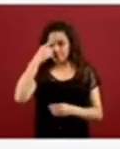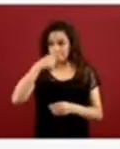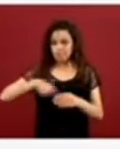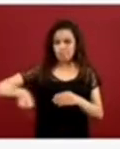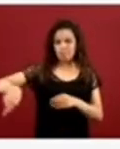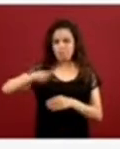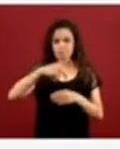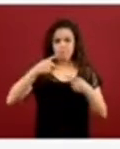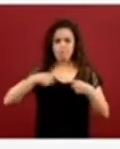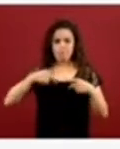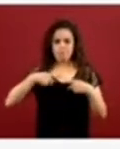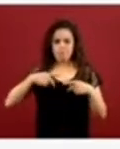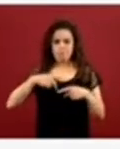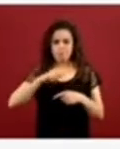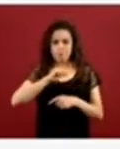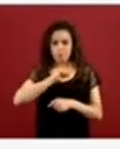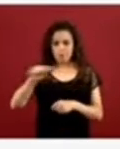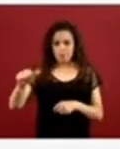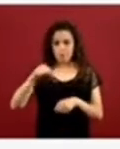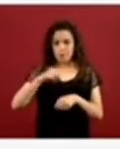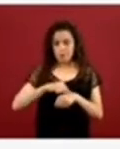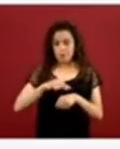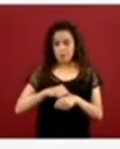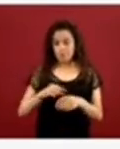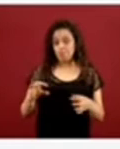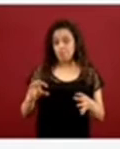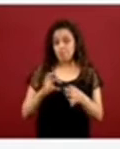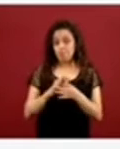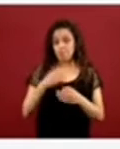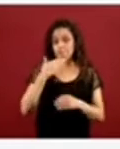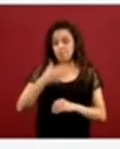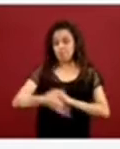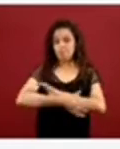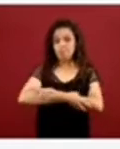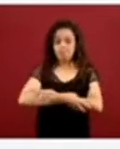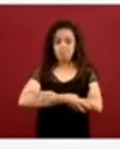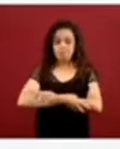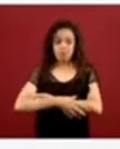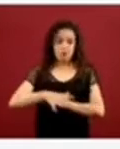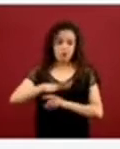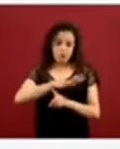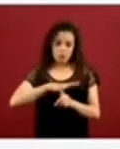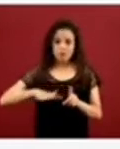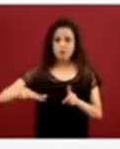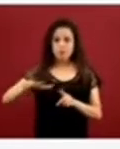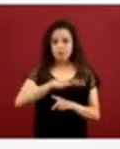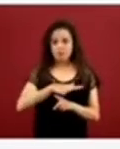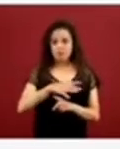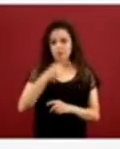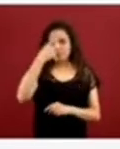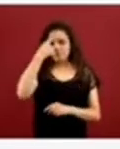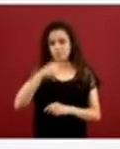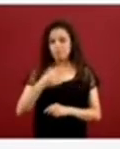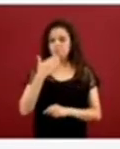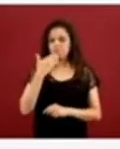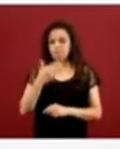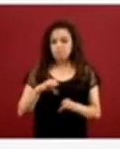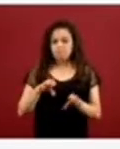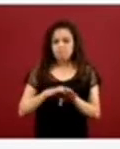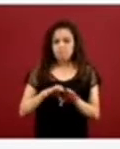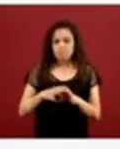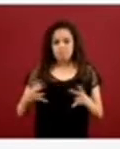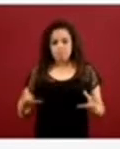salud sale unido, la necesidad es para todos y decidimos trabajar en una estrategia